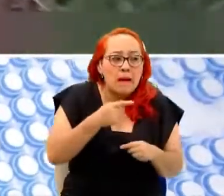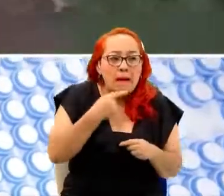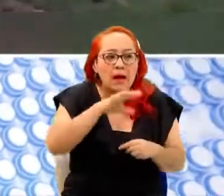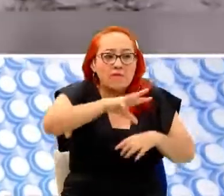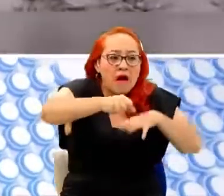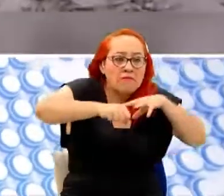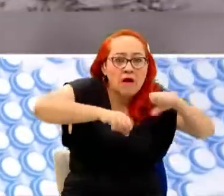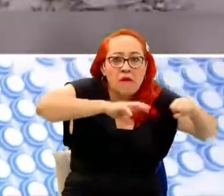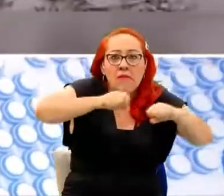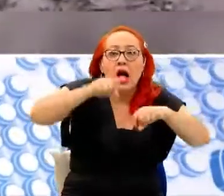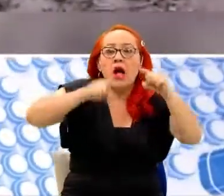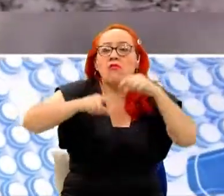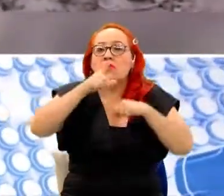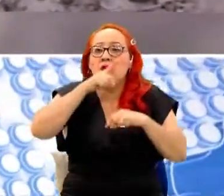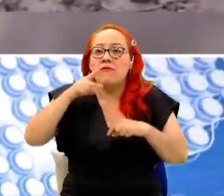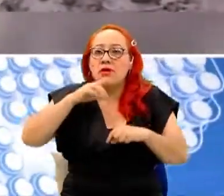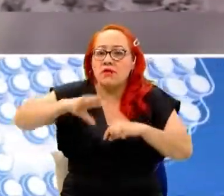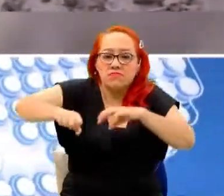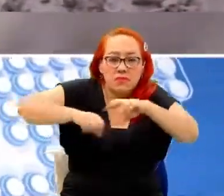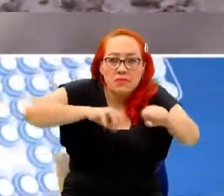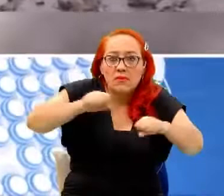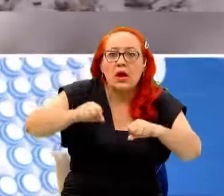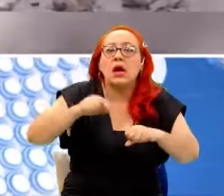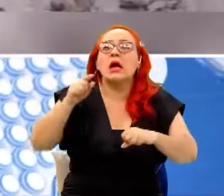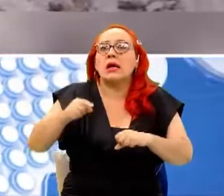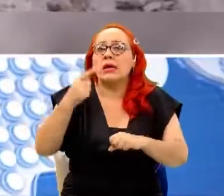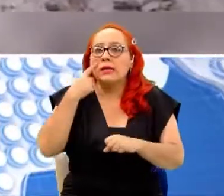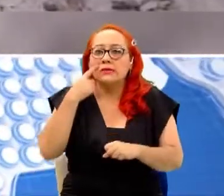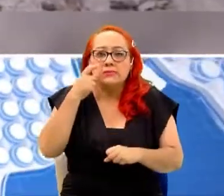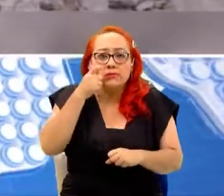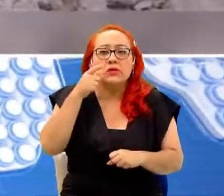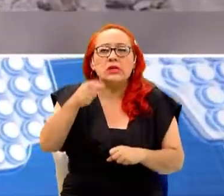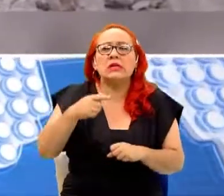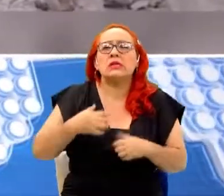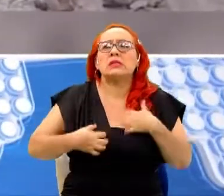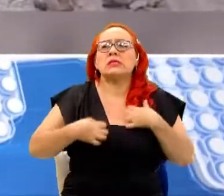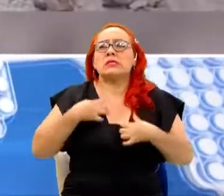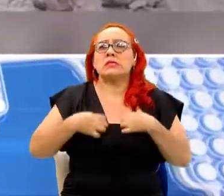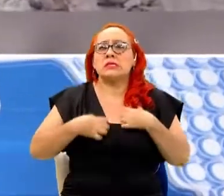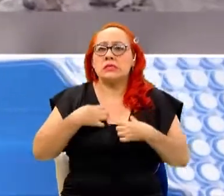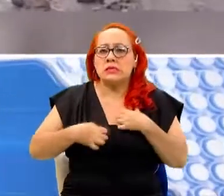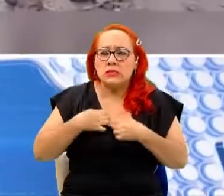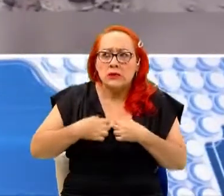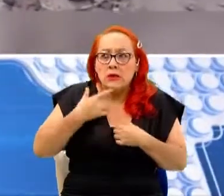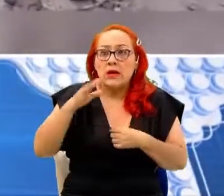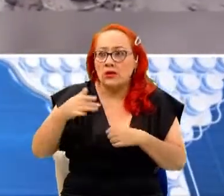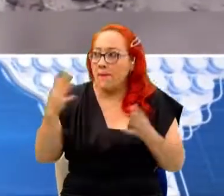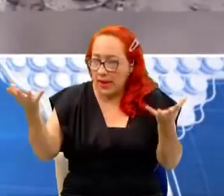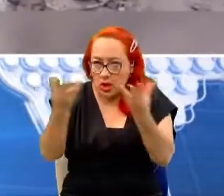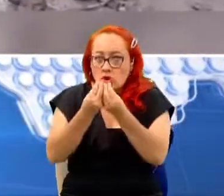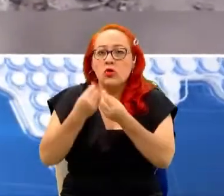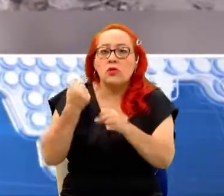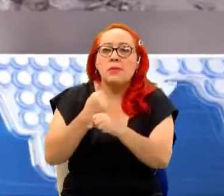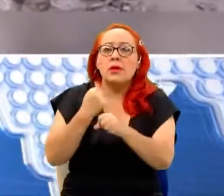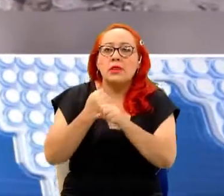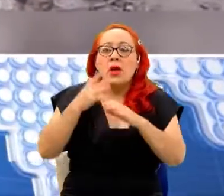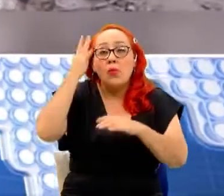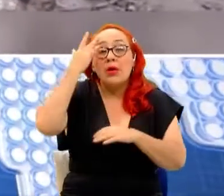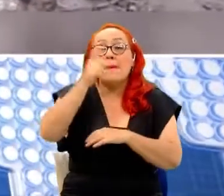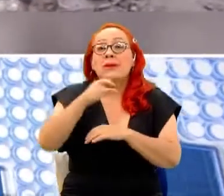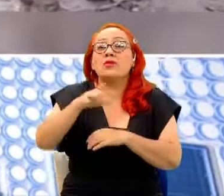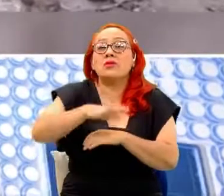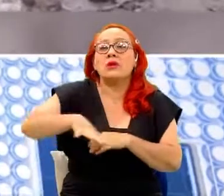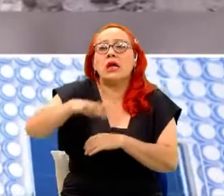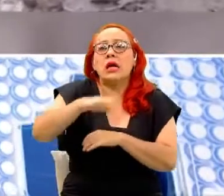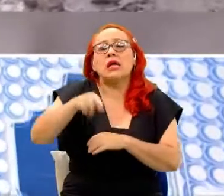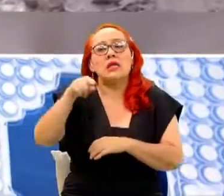hurtando en las fincas están amenazando a la población y eso pues le genera intranquilidad para trabajar estos delincuentes pues se